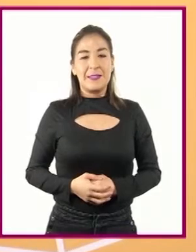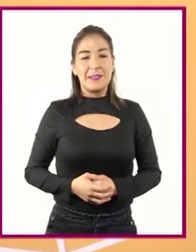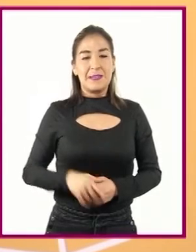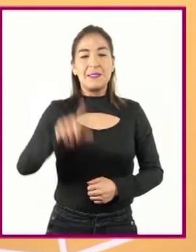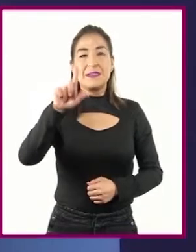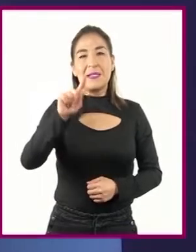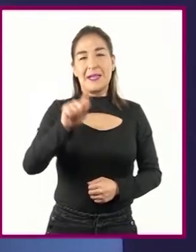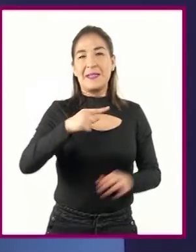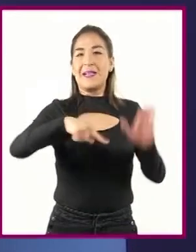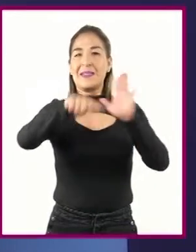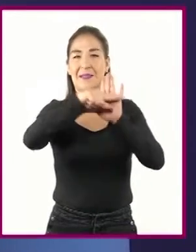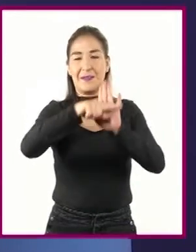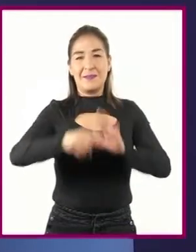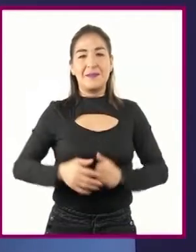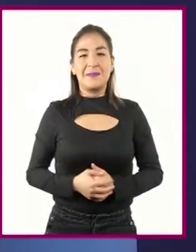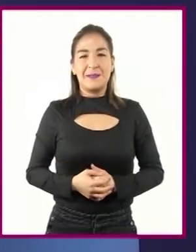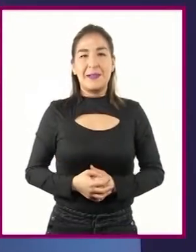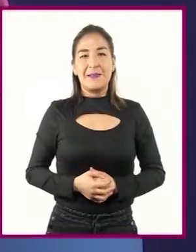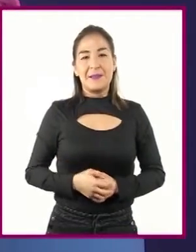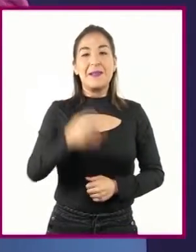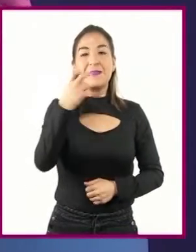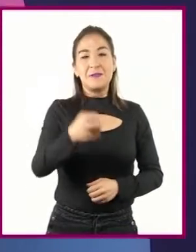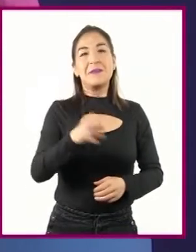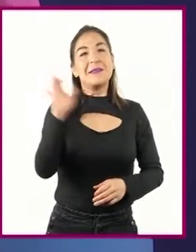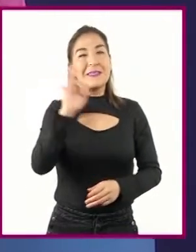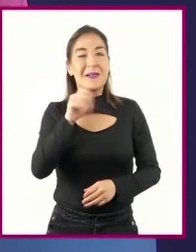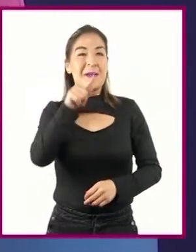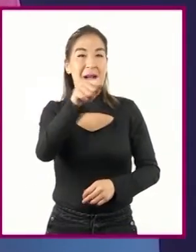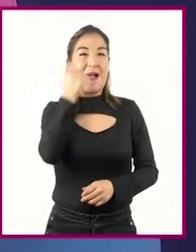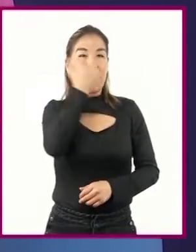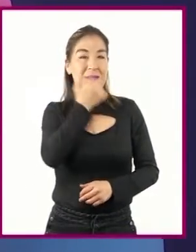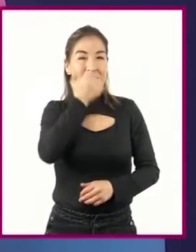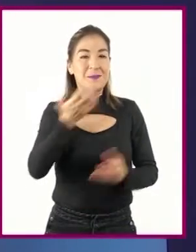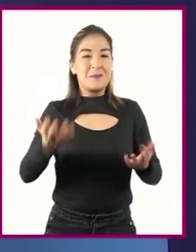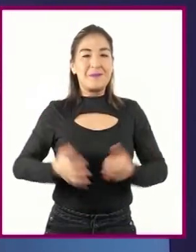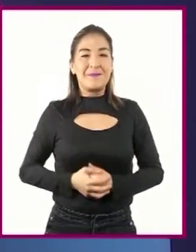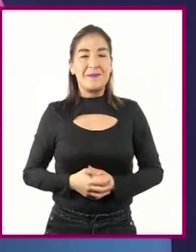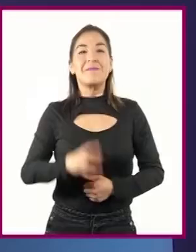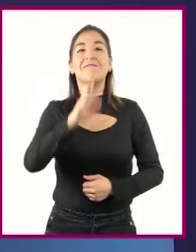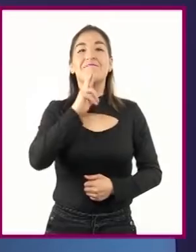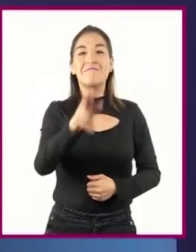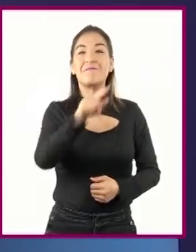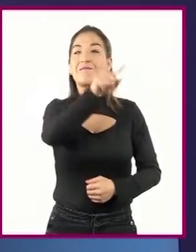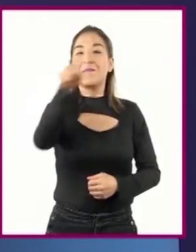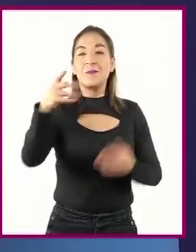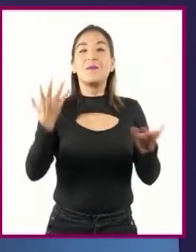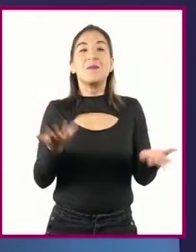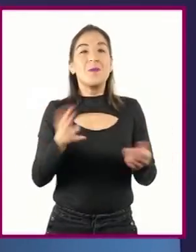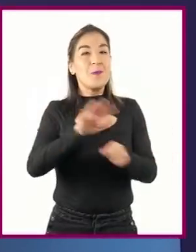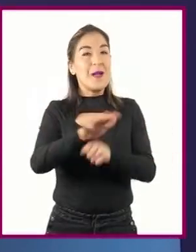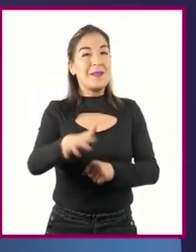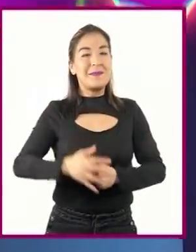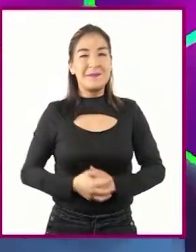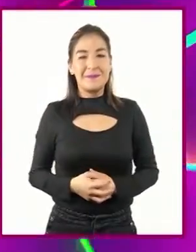70 negativo. Queridas alumnas y queridos alumnos, ¿qué resultado obtuvieron ustedes?